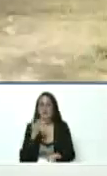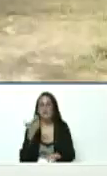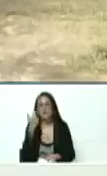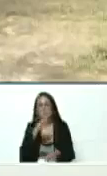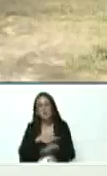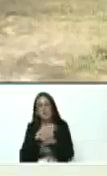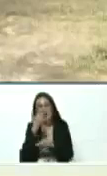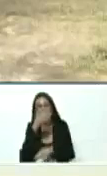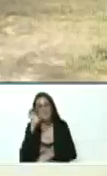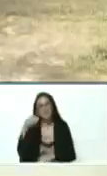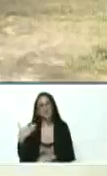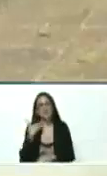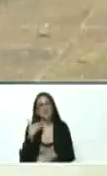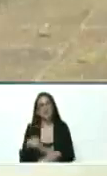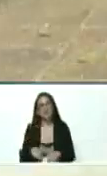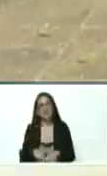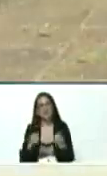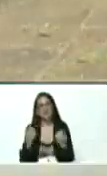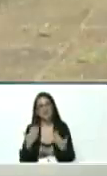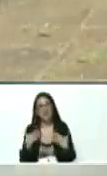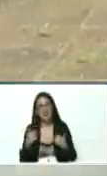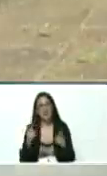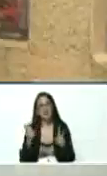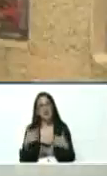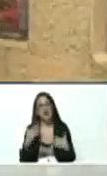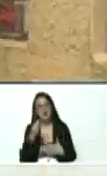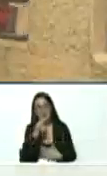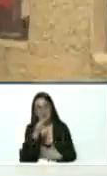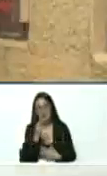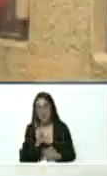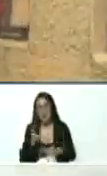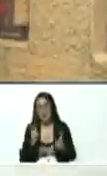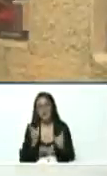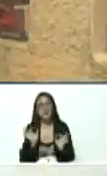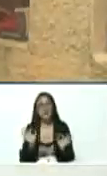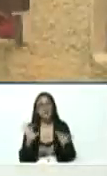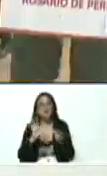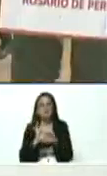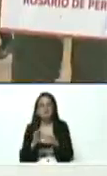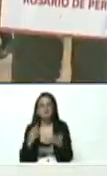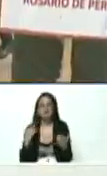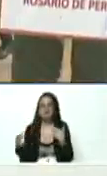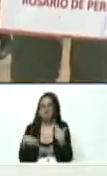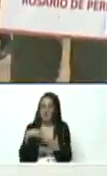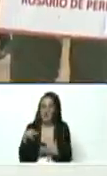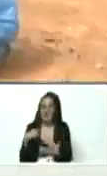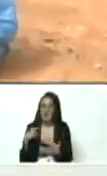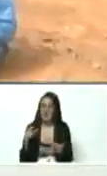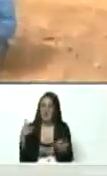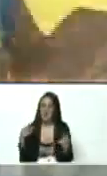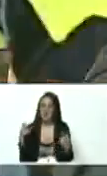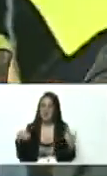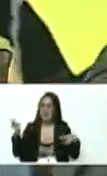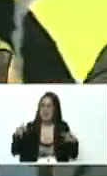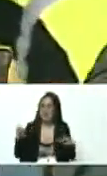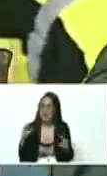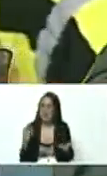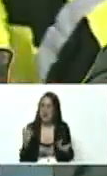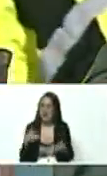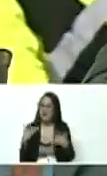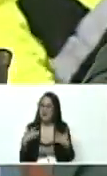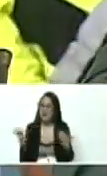que afectan la salud desde la alimentación, que no permiten también el reencuentro y la recreación como una actividad también